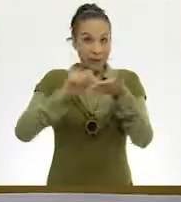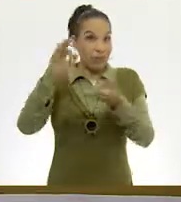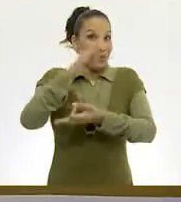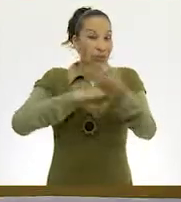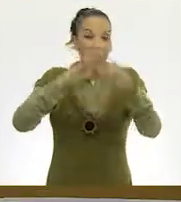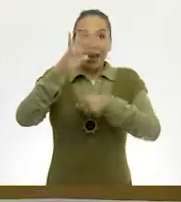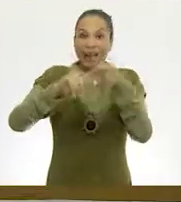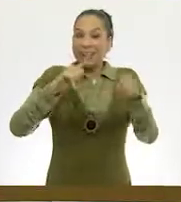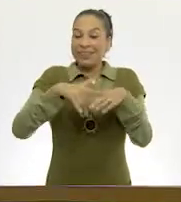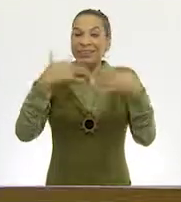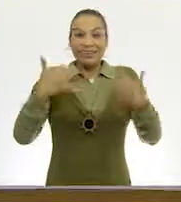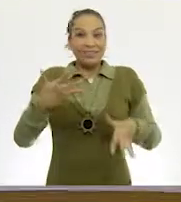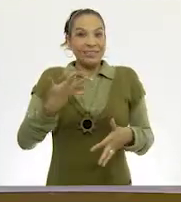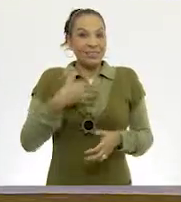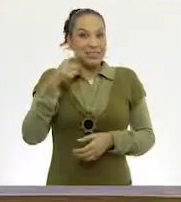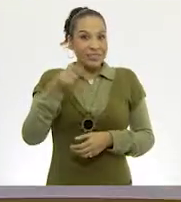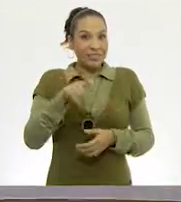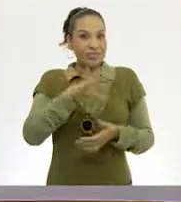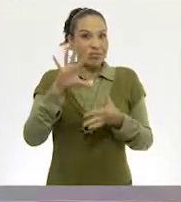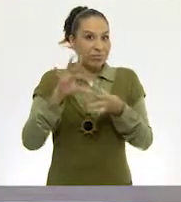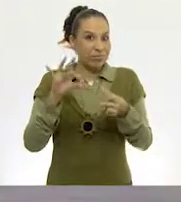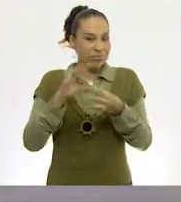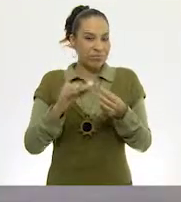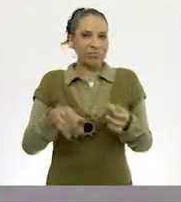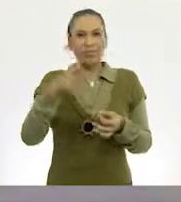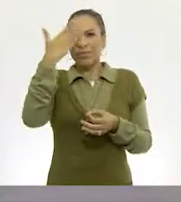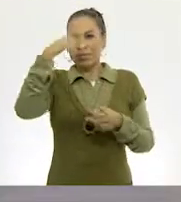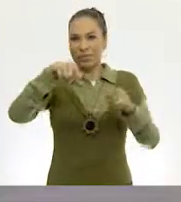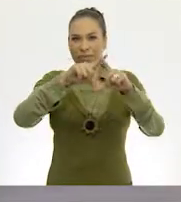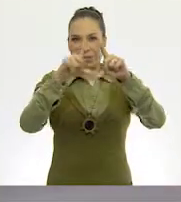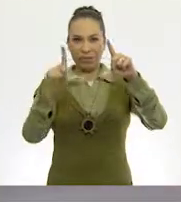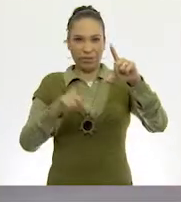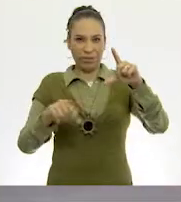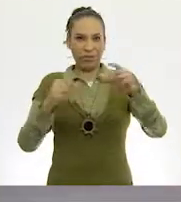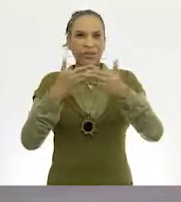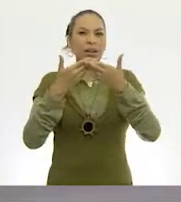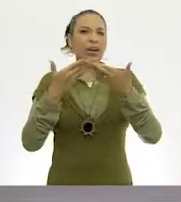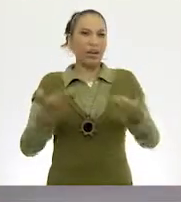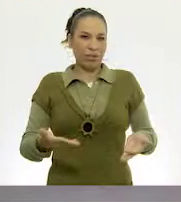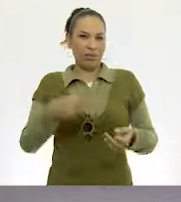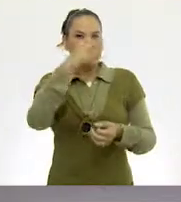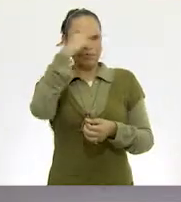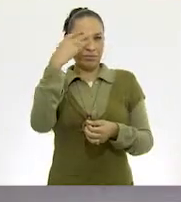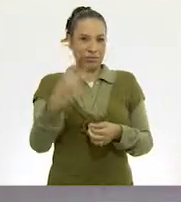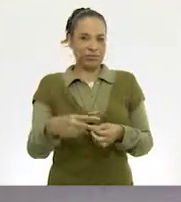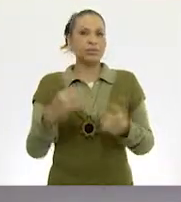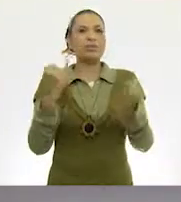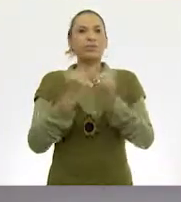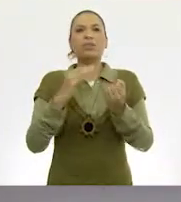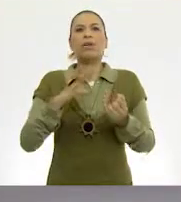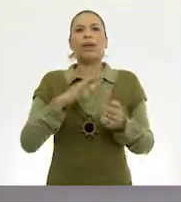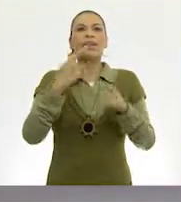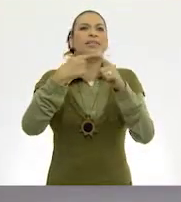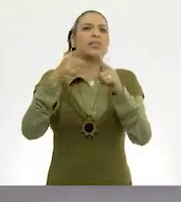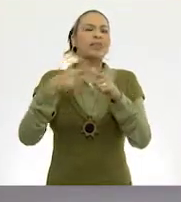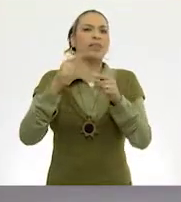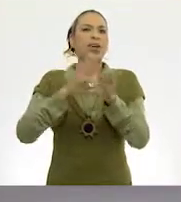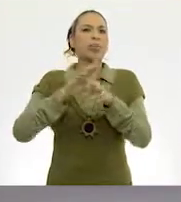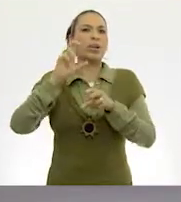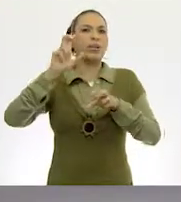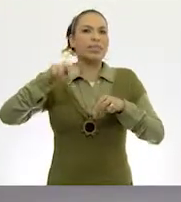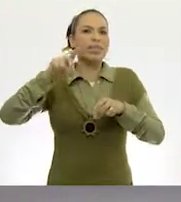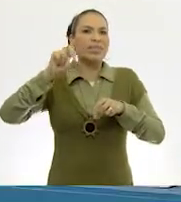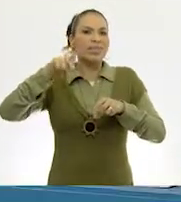los animales que ahí pasaron? ¿Saben que en el territorio que ocupa actualmente México también existieron diversos